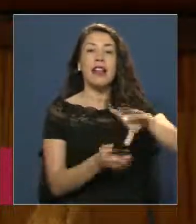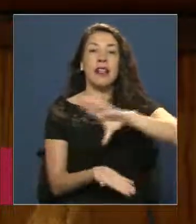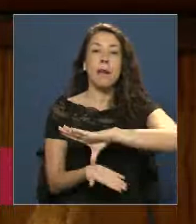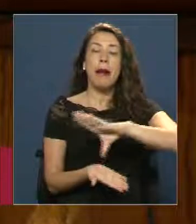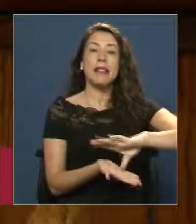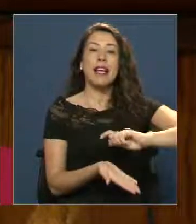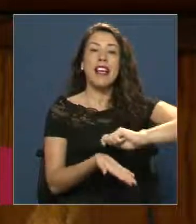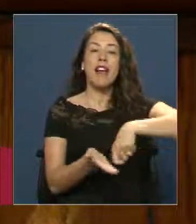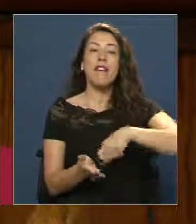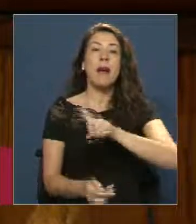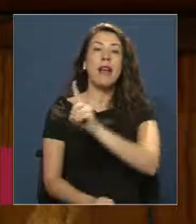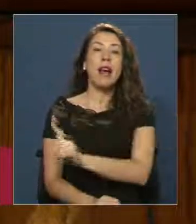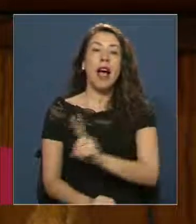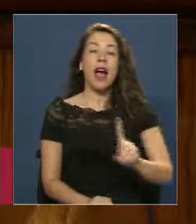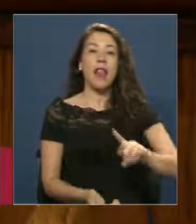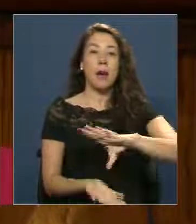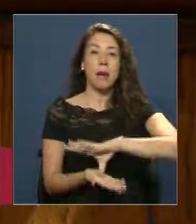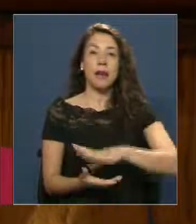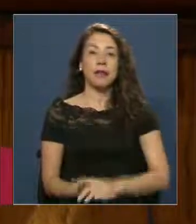suscritos por cada país.